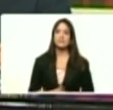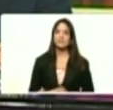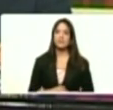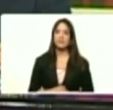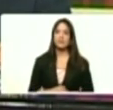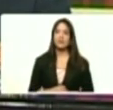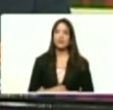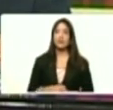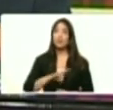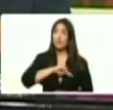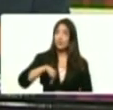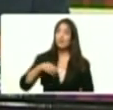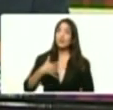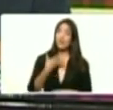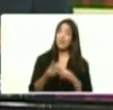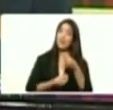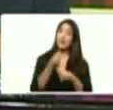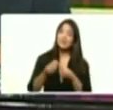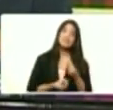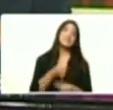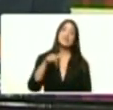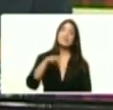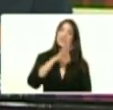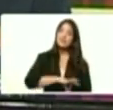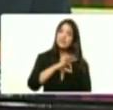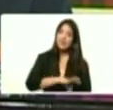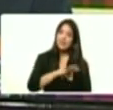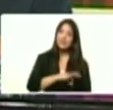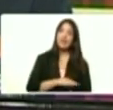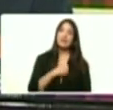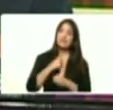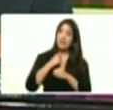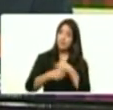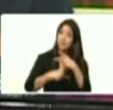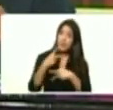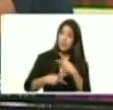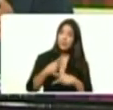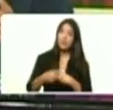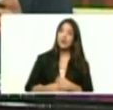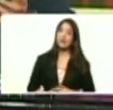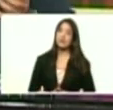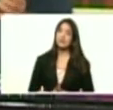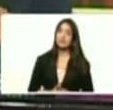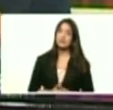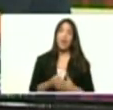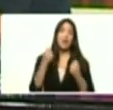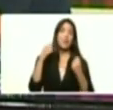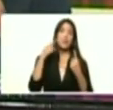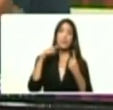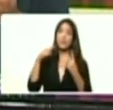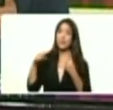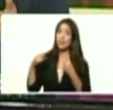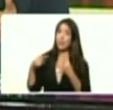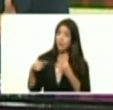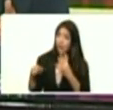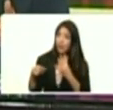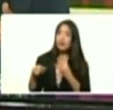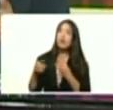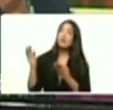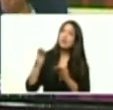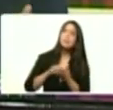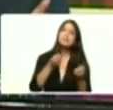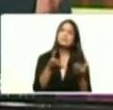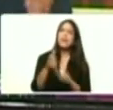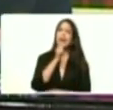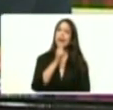de lo que podemos hacer en una sociedad que produzca sus riquezas, las capte y las invierta en